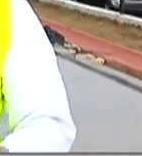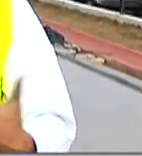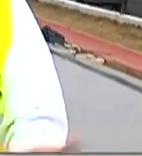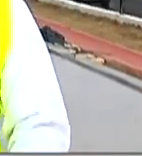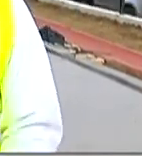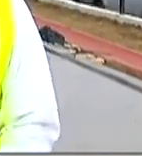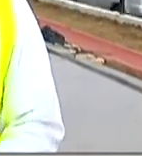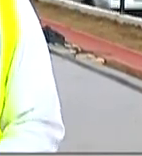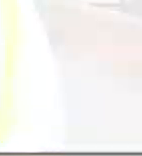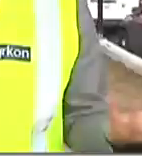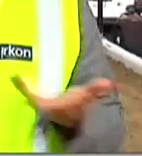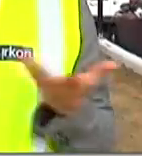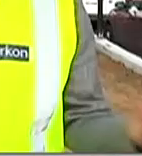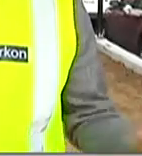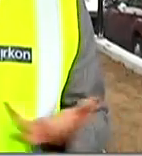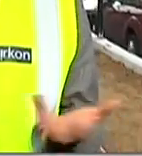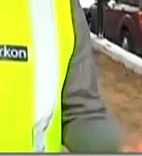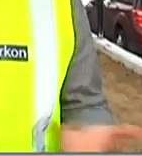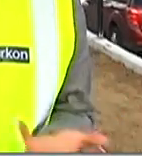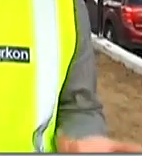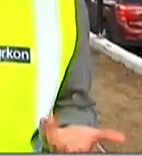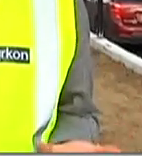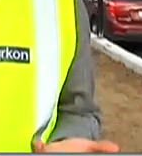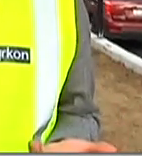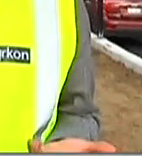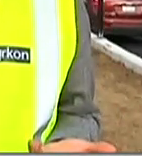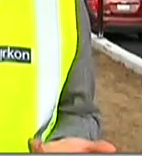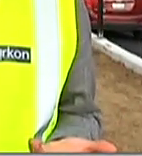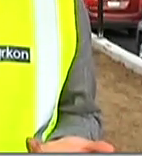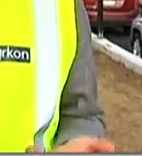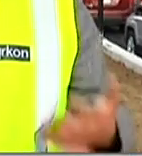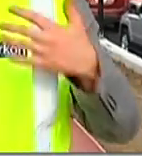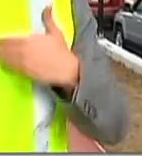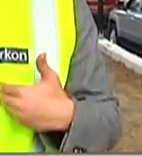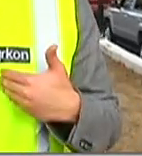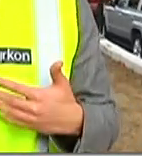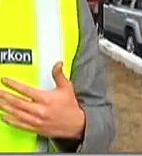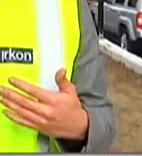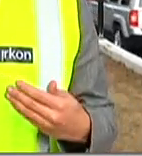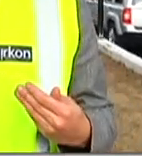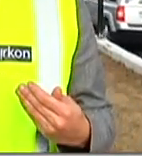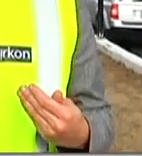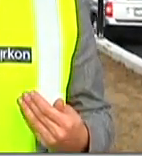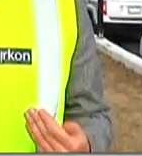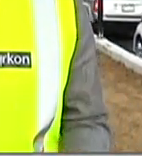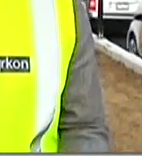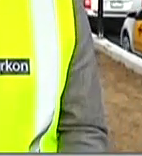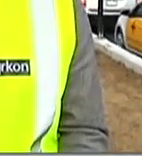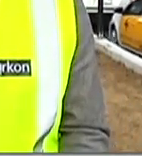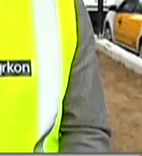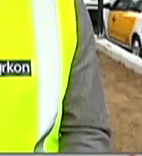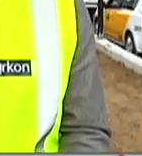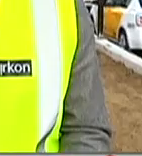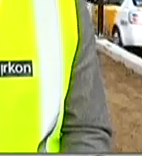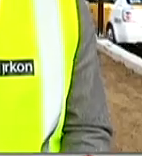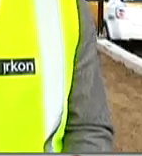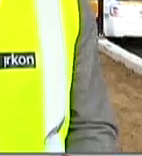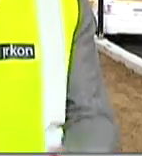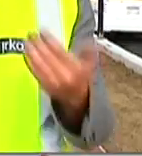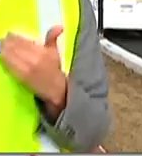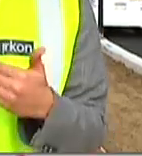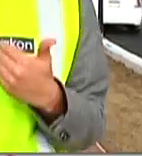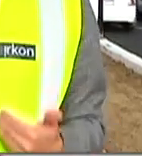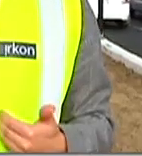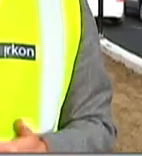transforma ahora en ecoducto. La dinámica humana que hemos decidido generar para nosotros mismos nos está